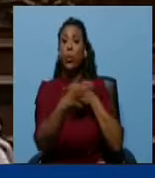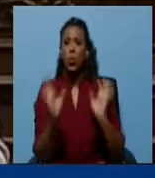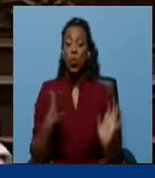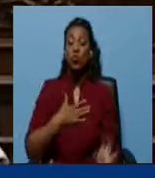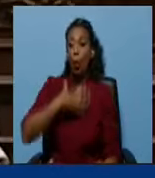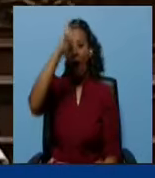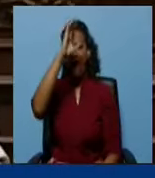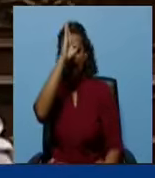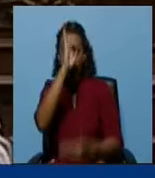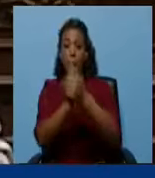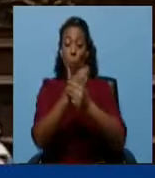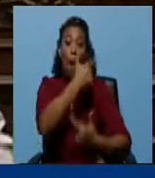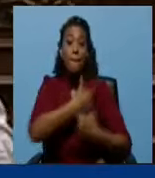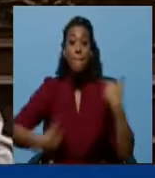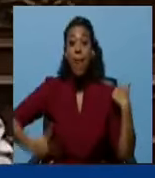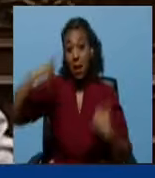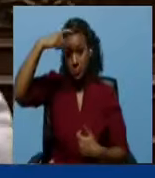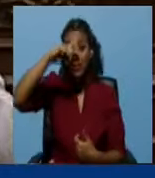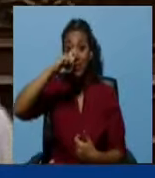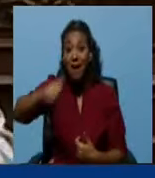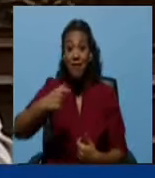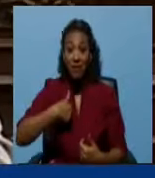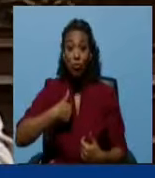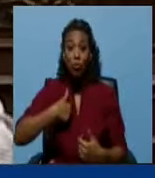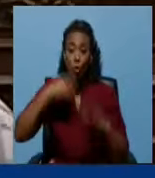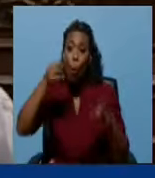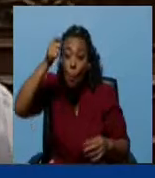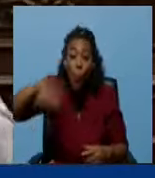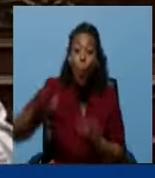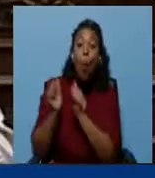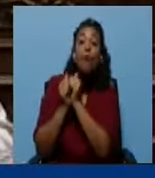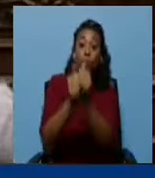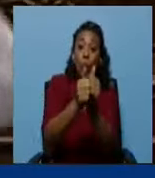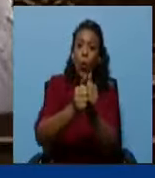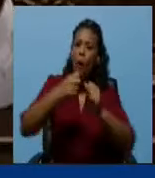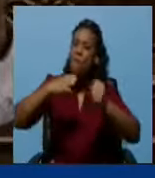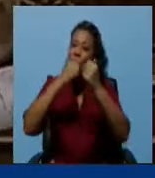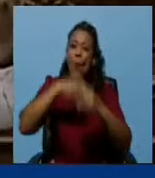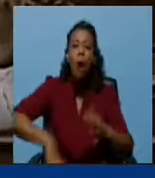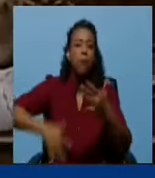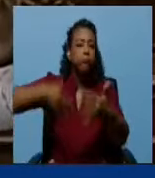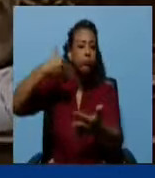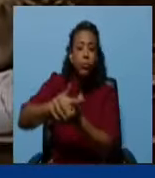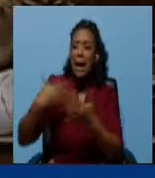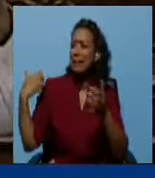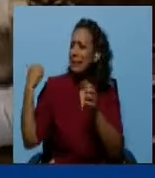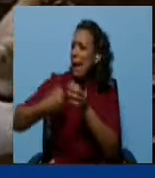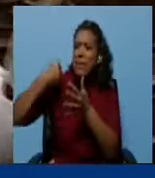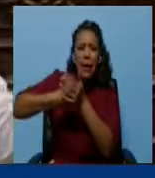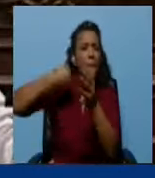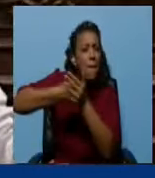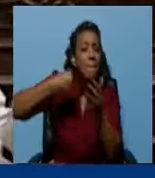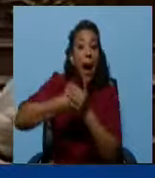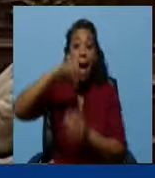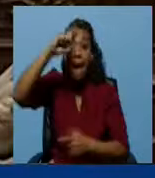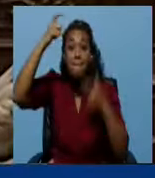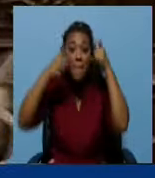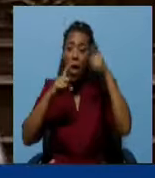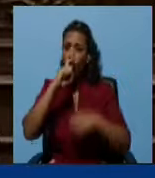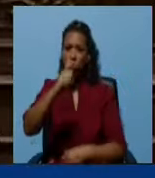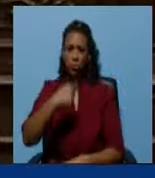estoy al frente de la presidencia, sé que aquí va un pueblo, va un bloque histórico, van todos ustedes. Y Maduro no es